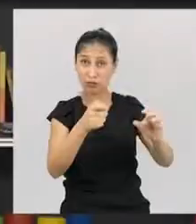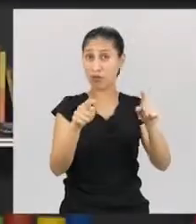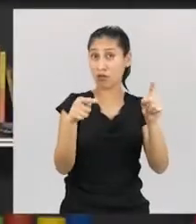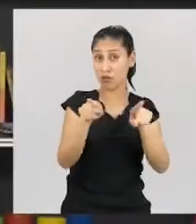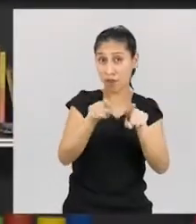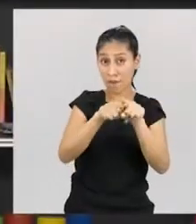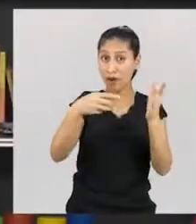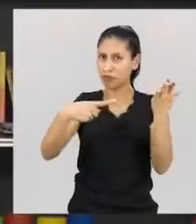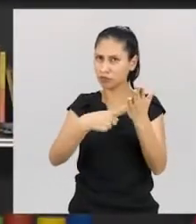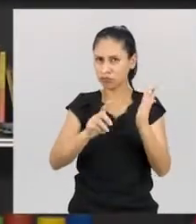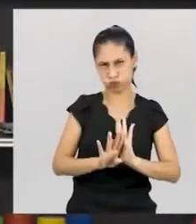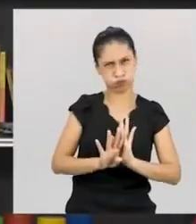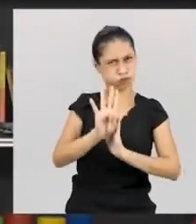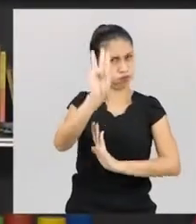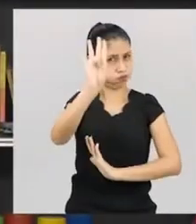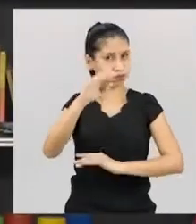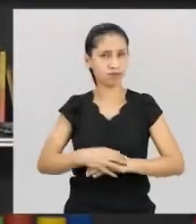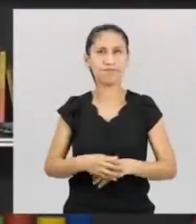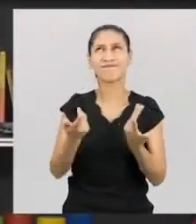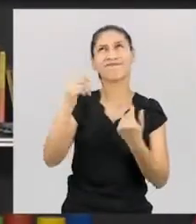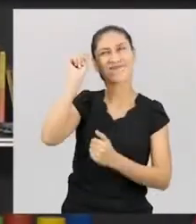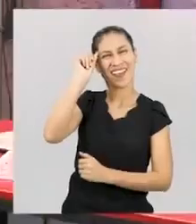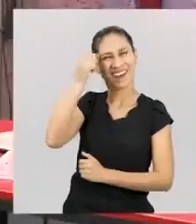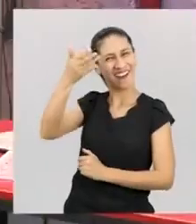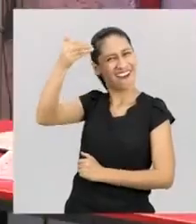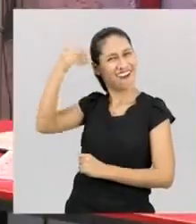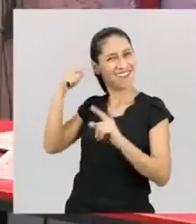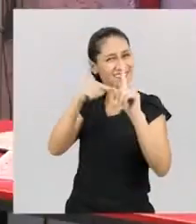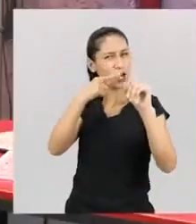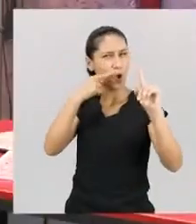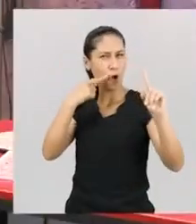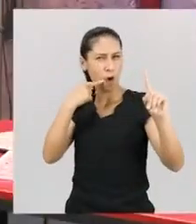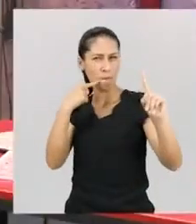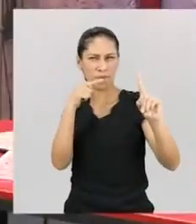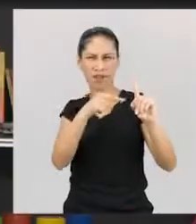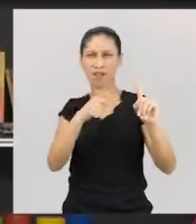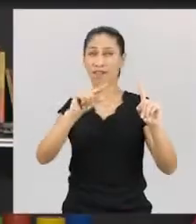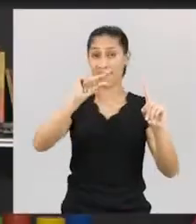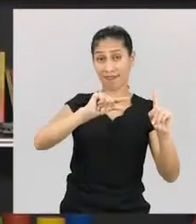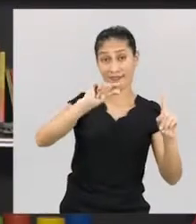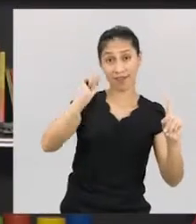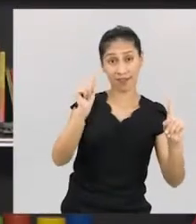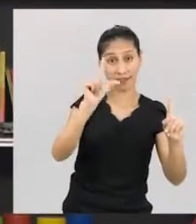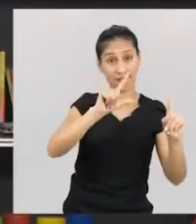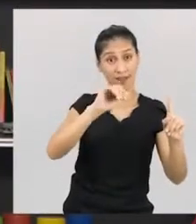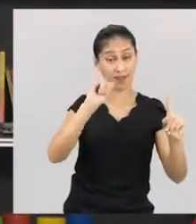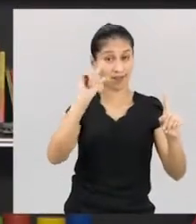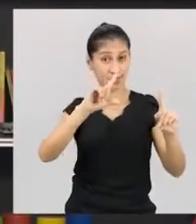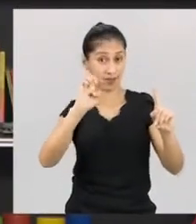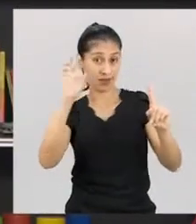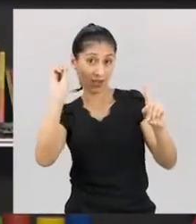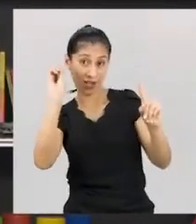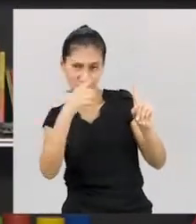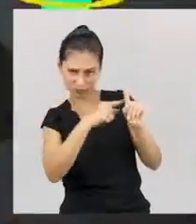avanzando. Me hace recordar la frase escrita por el maestro de maestros, Galileo